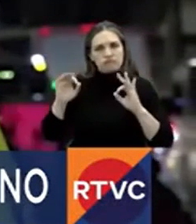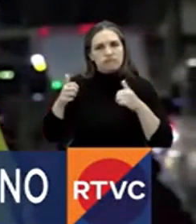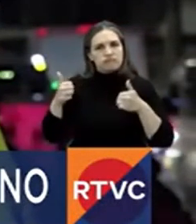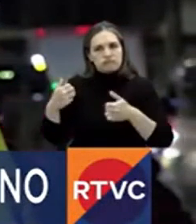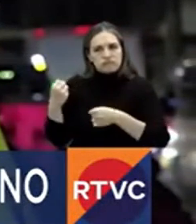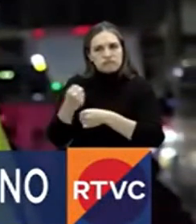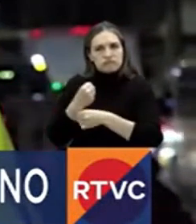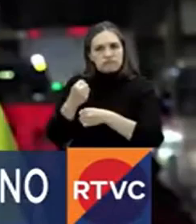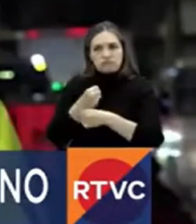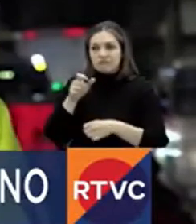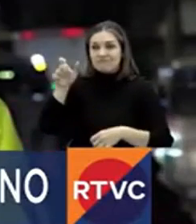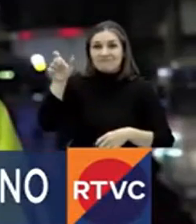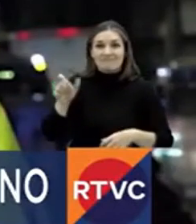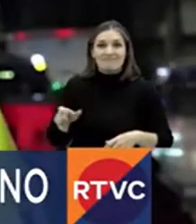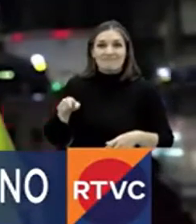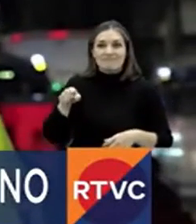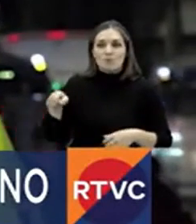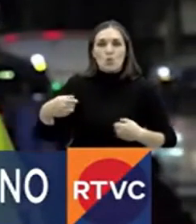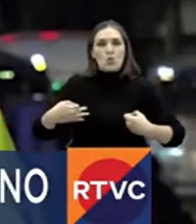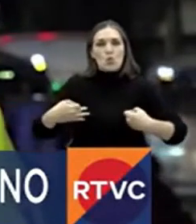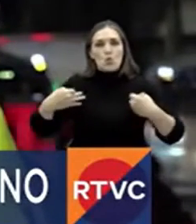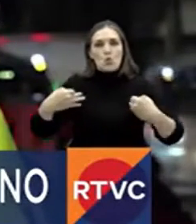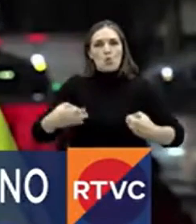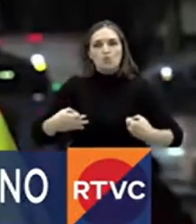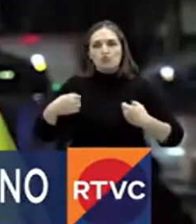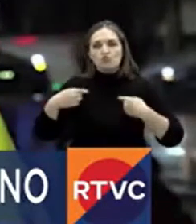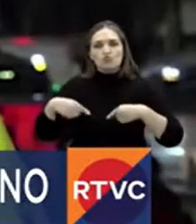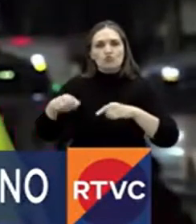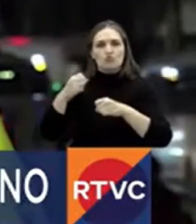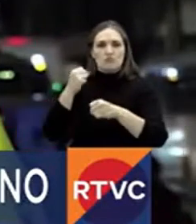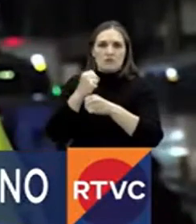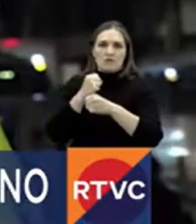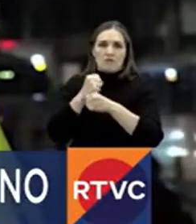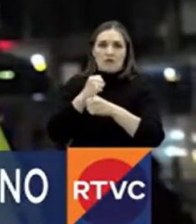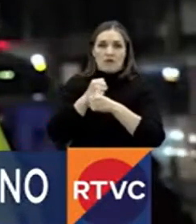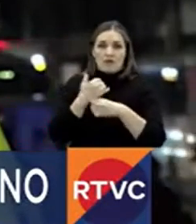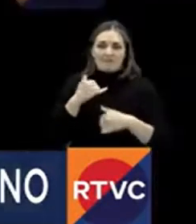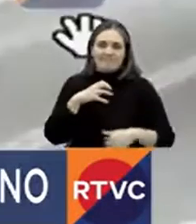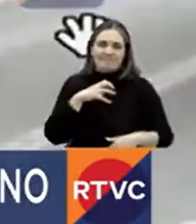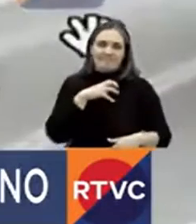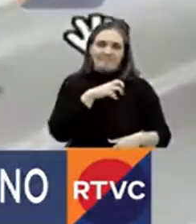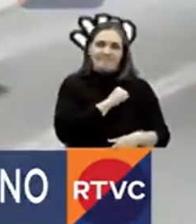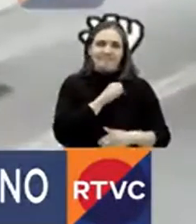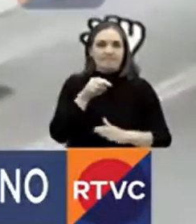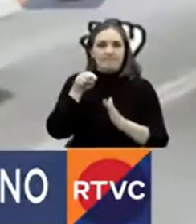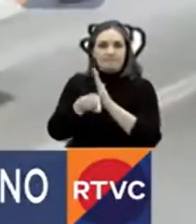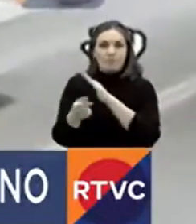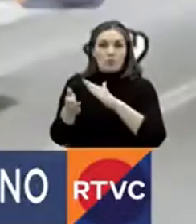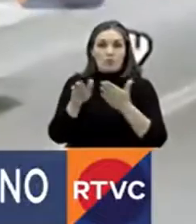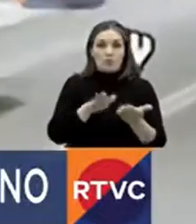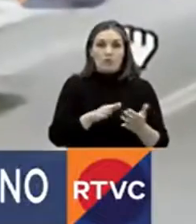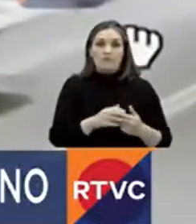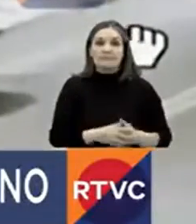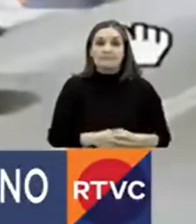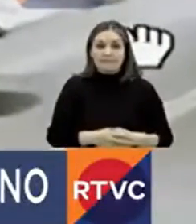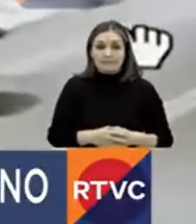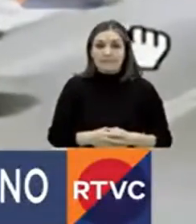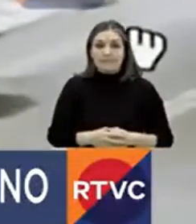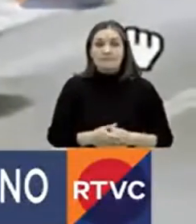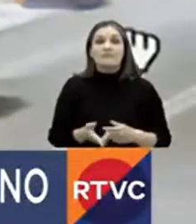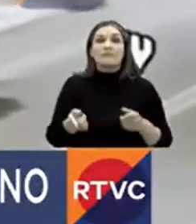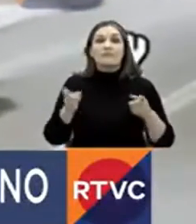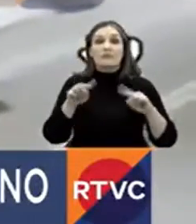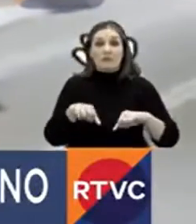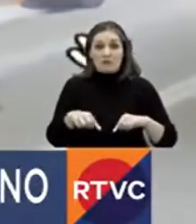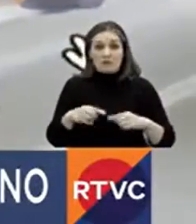un policía que cumple su deber y hoy desafortunadamente es asesinado. Identificaron a uno de los delincuentes